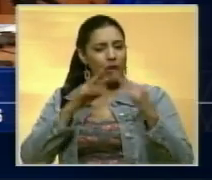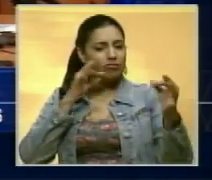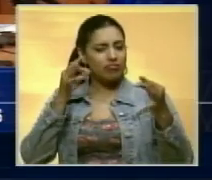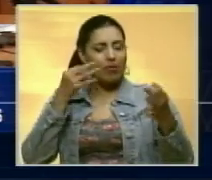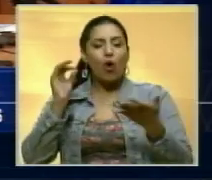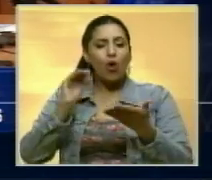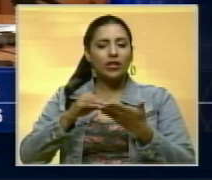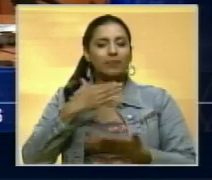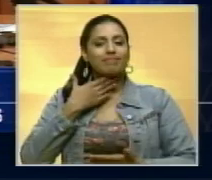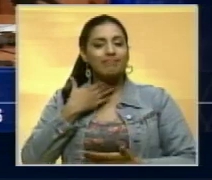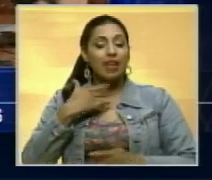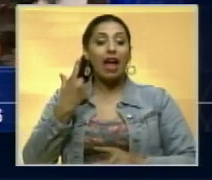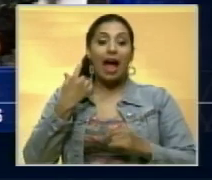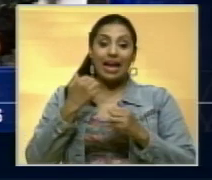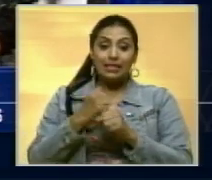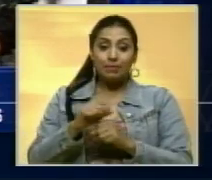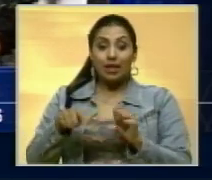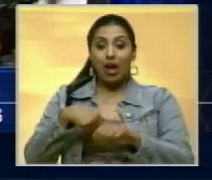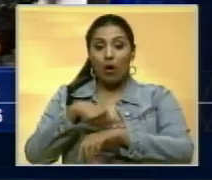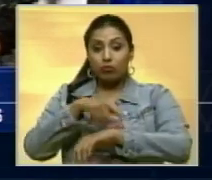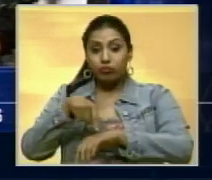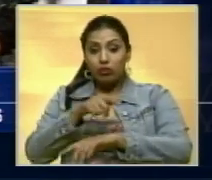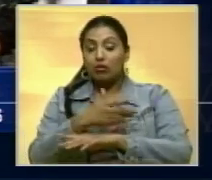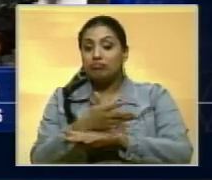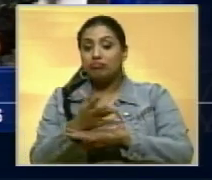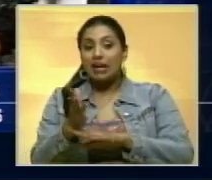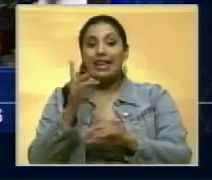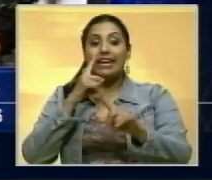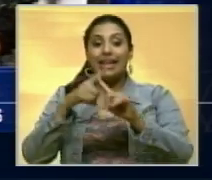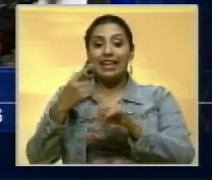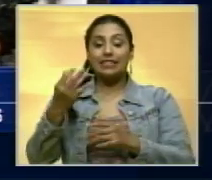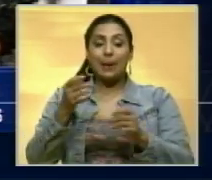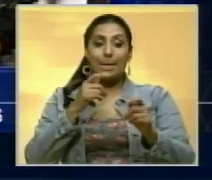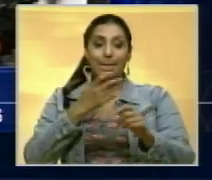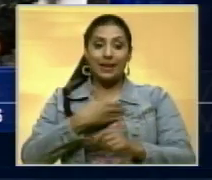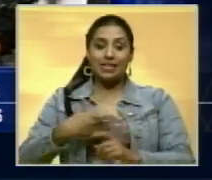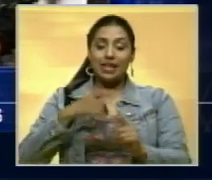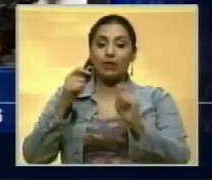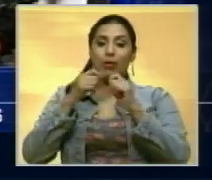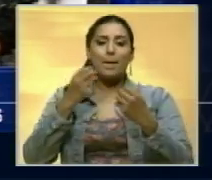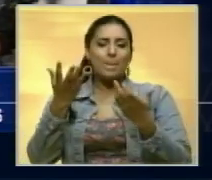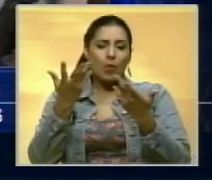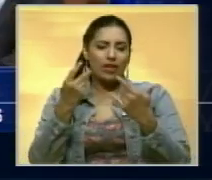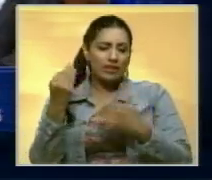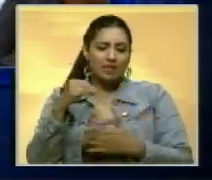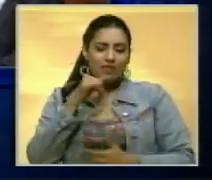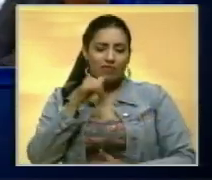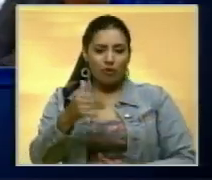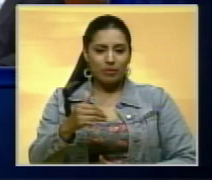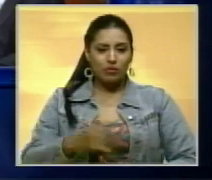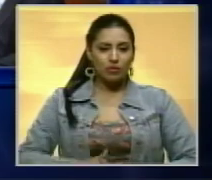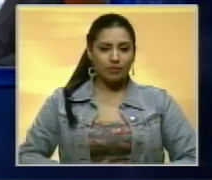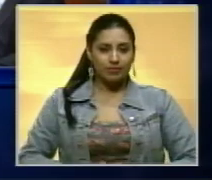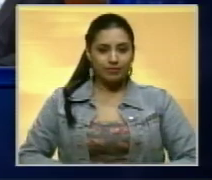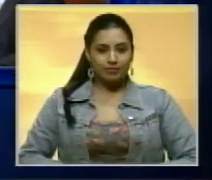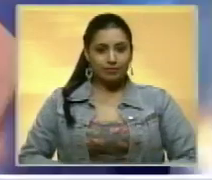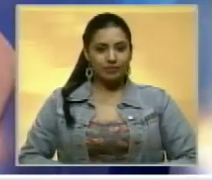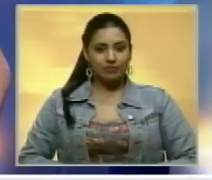encuentro. En las próximas horas se espera que los expresidentes ofrezcan una rueda de prensa para brindar más información al